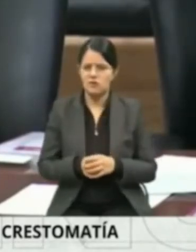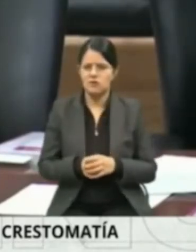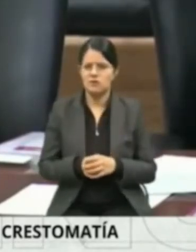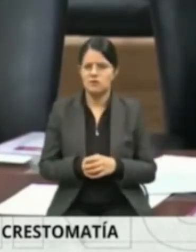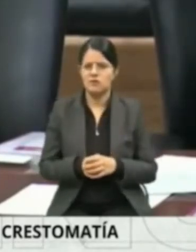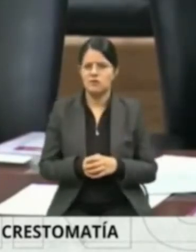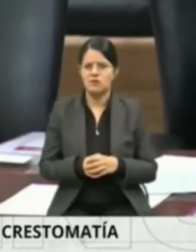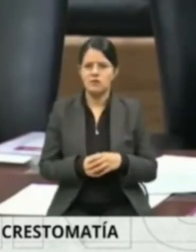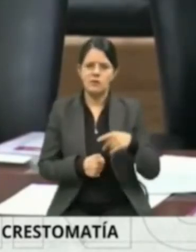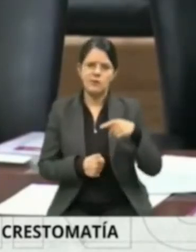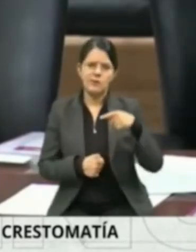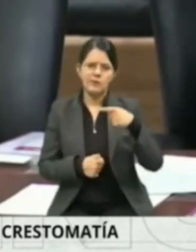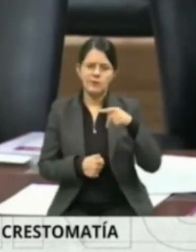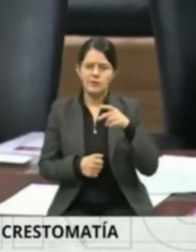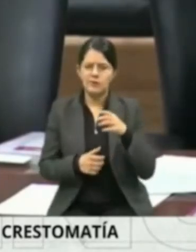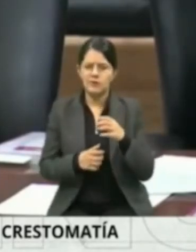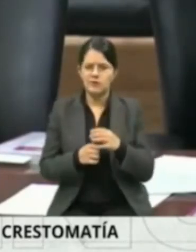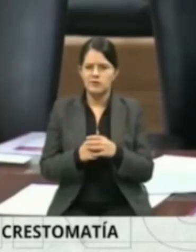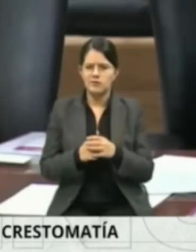comercializar